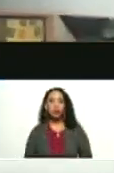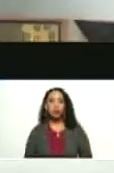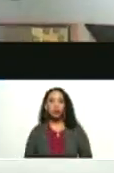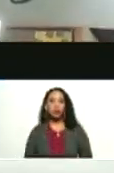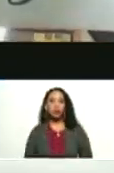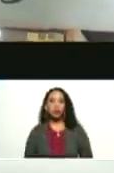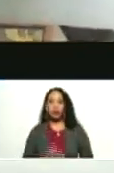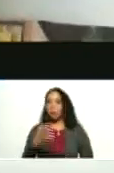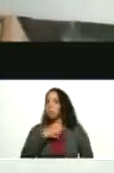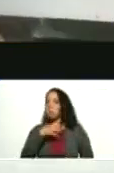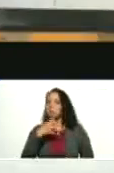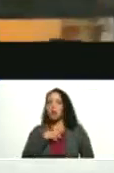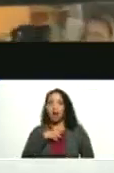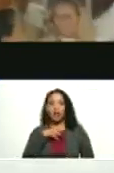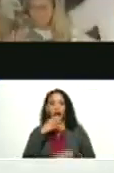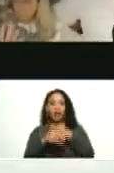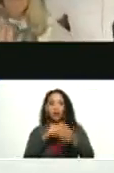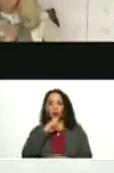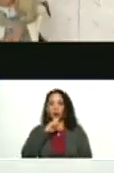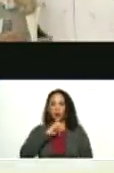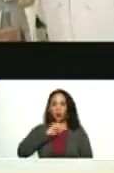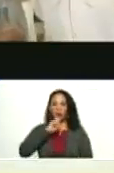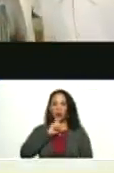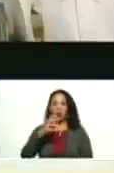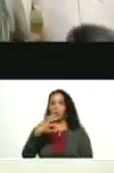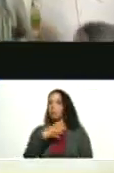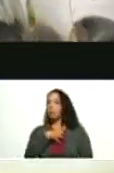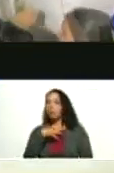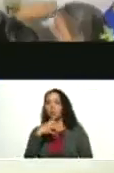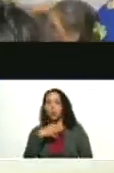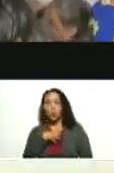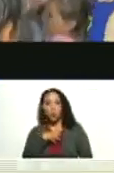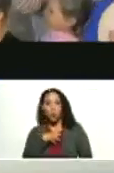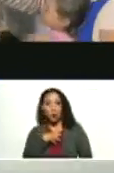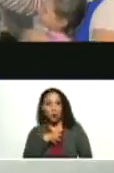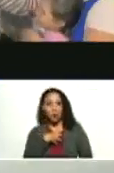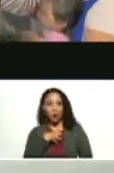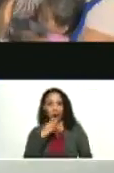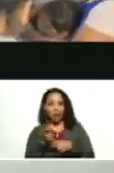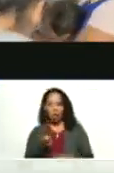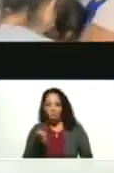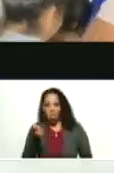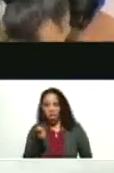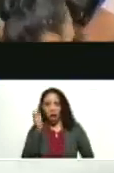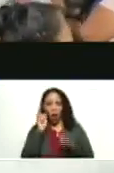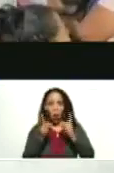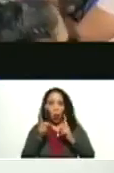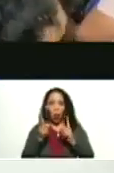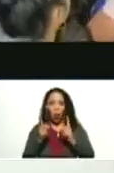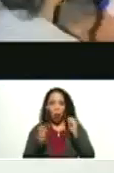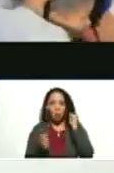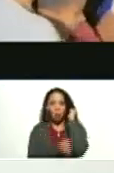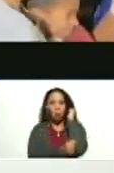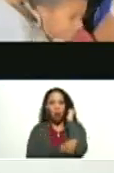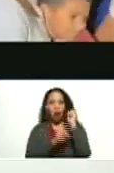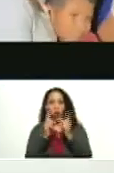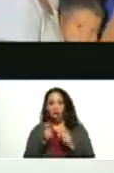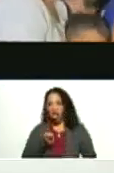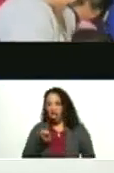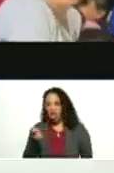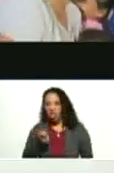han podido sembrando odio. No han podido los sembradores de mezquindad, no han podido los sembradores